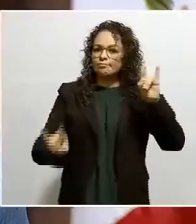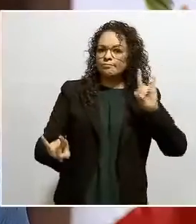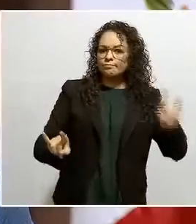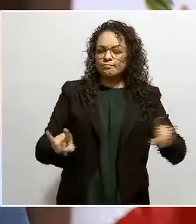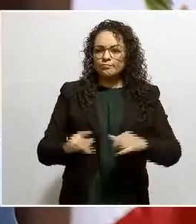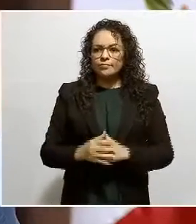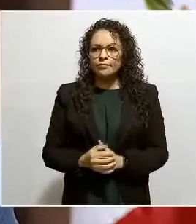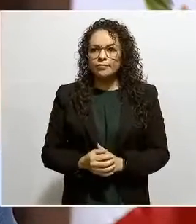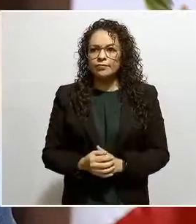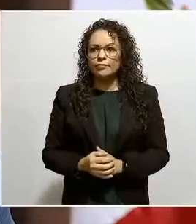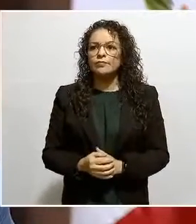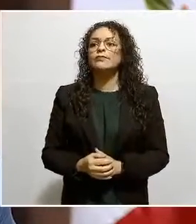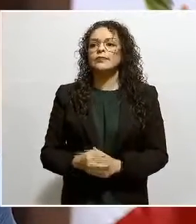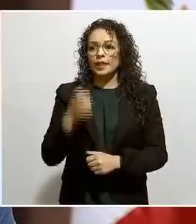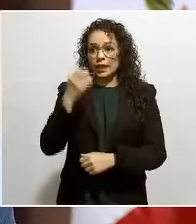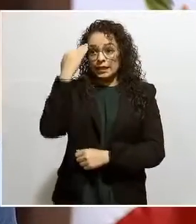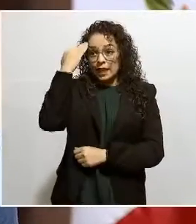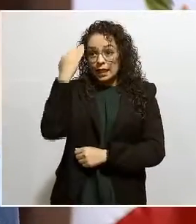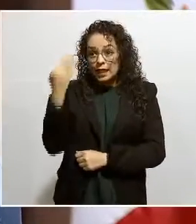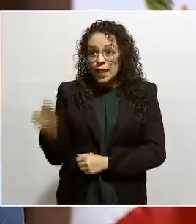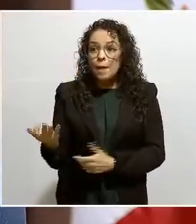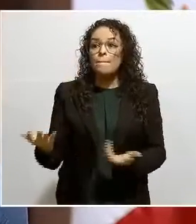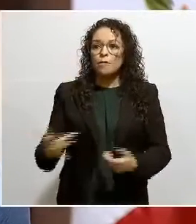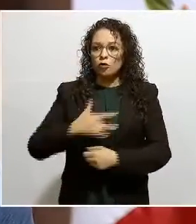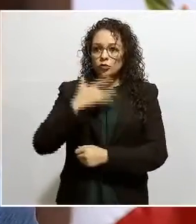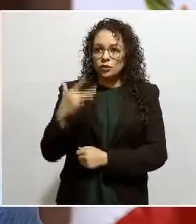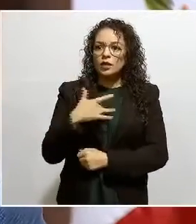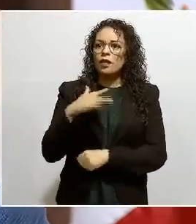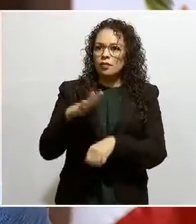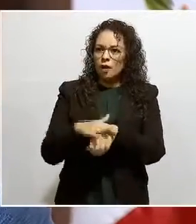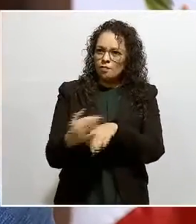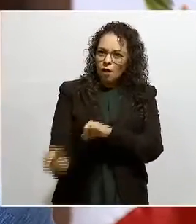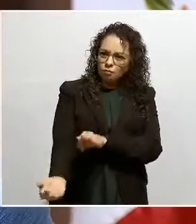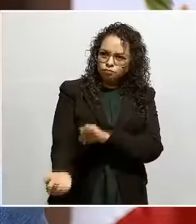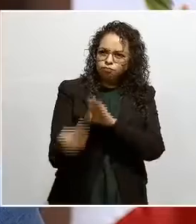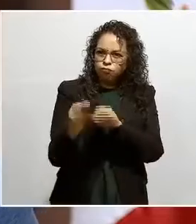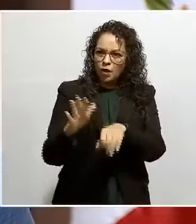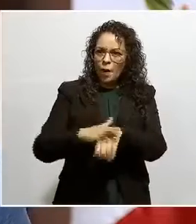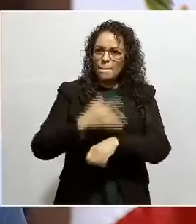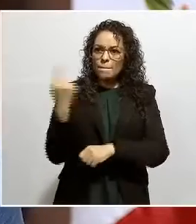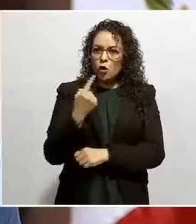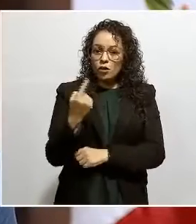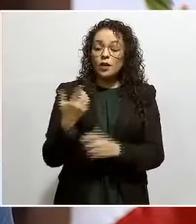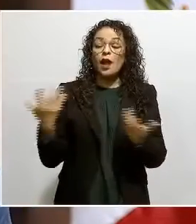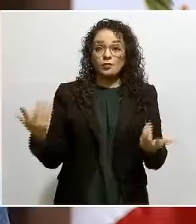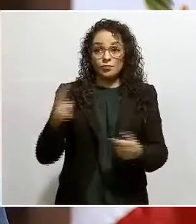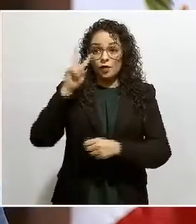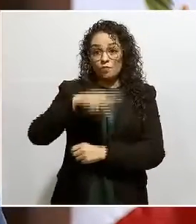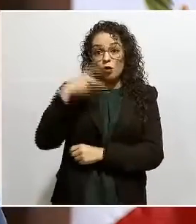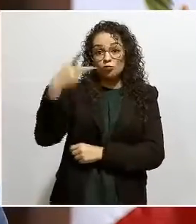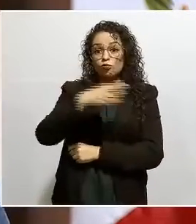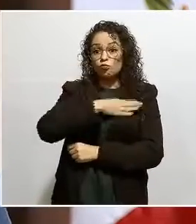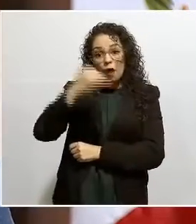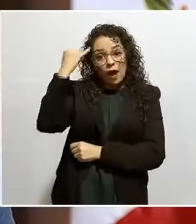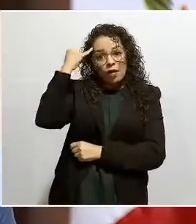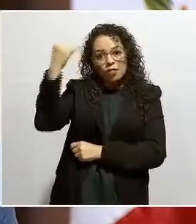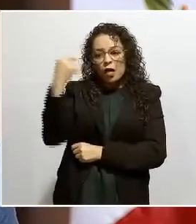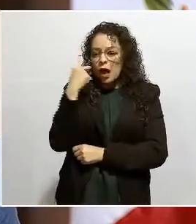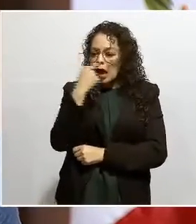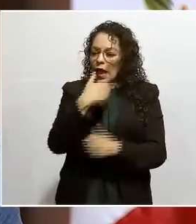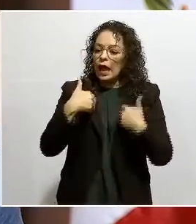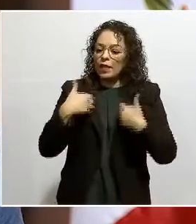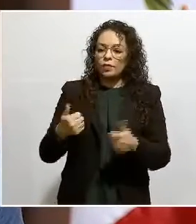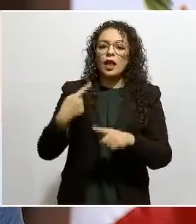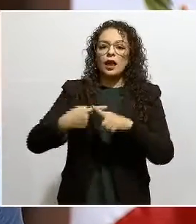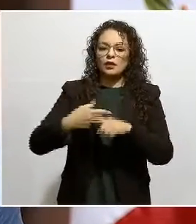soñaba y que en este tiempo puede sentirse más cercana gracias a la visión del presidente López Obrador. Creo que les dará